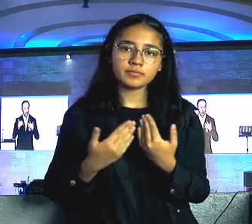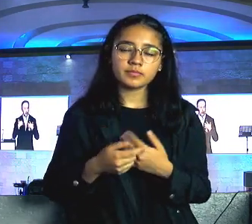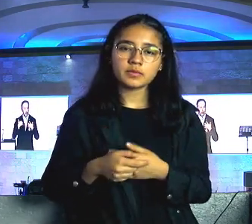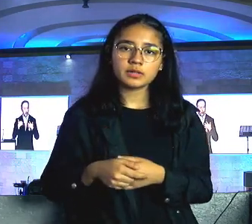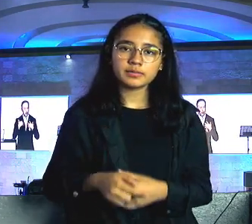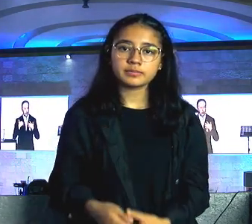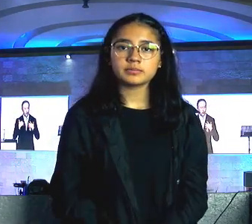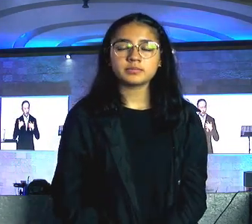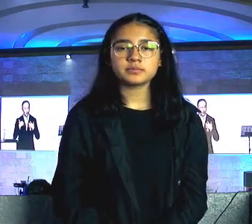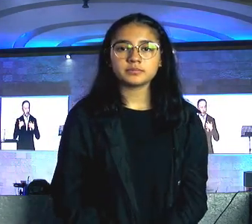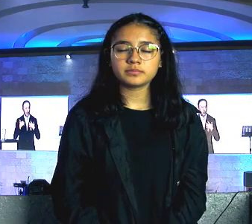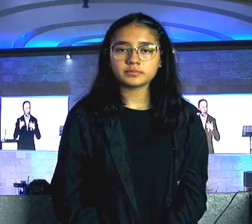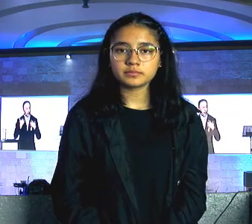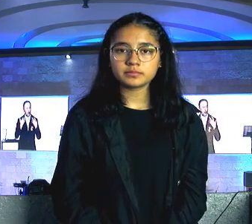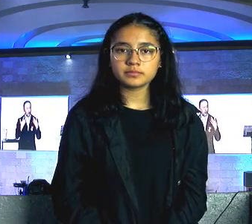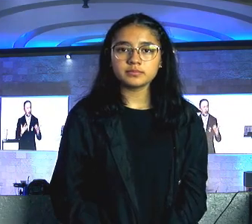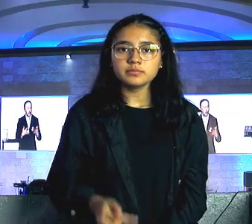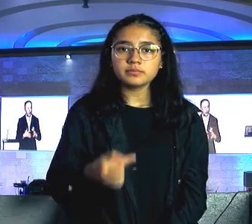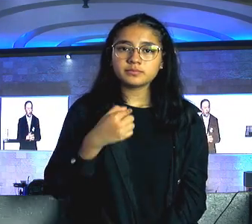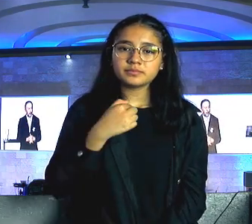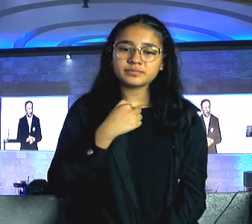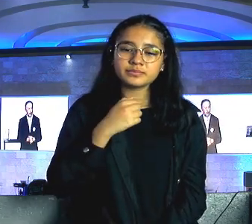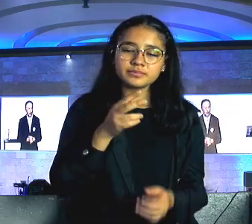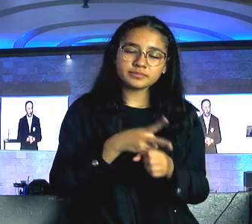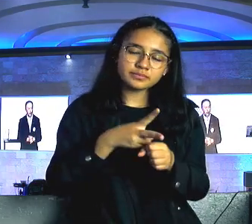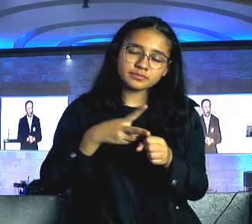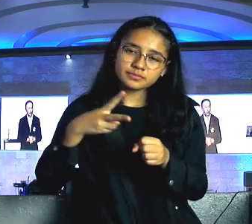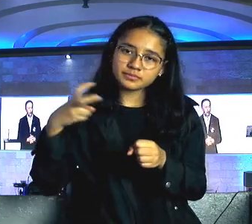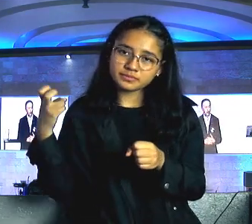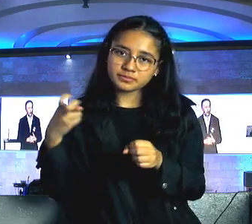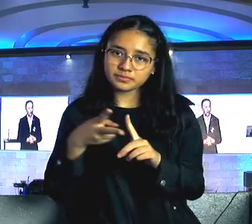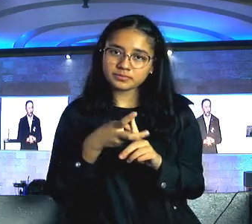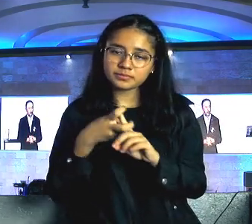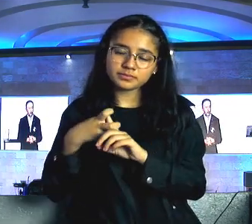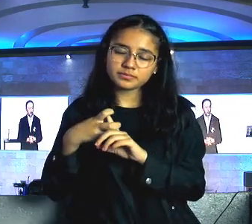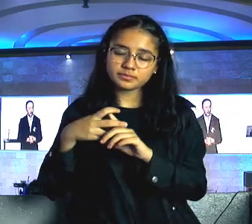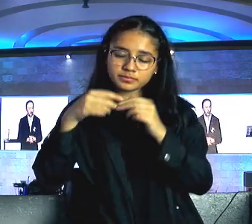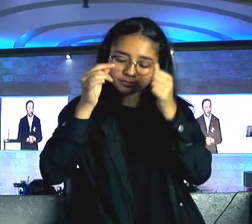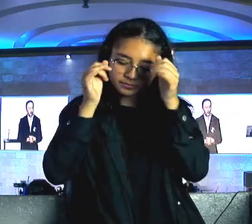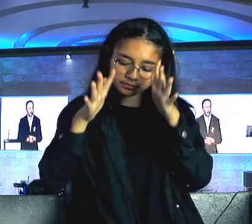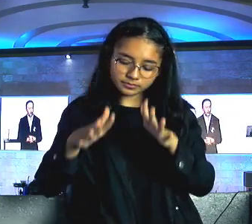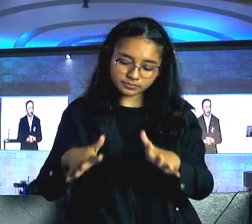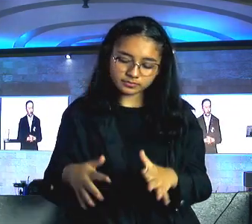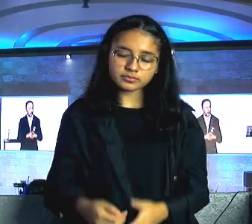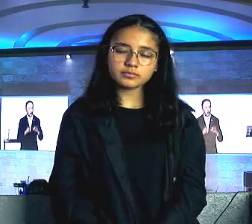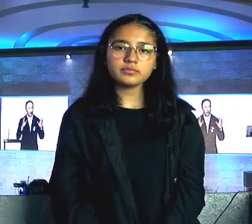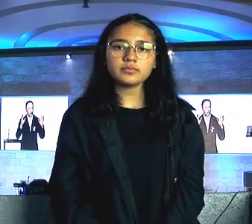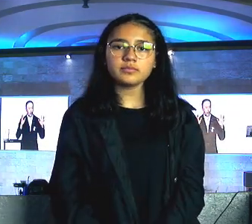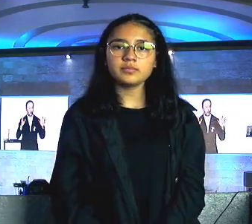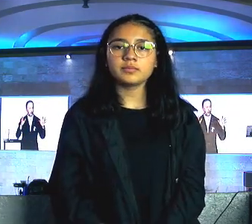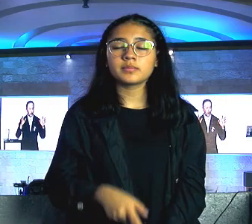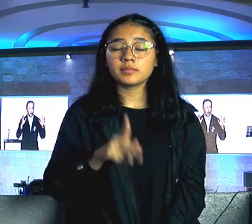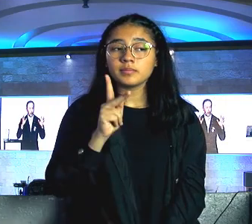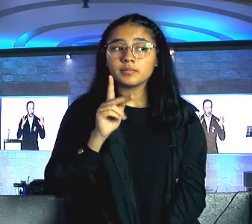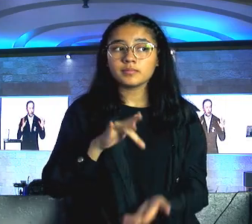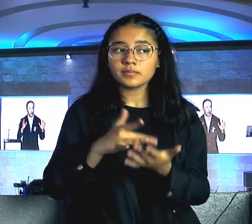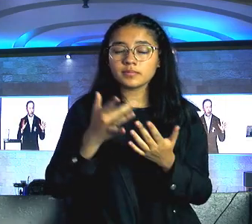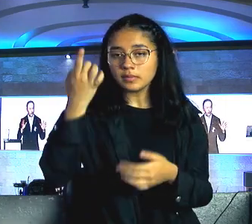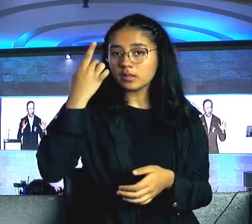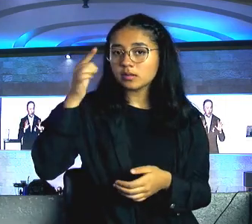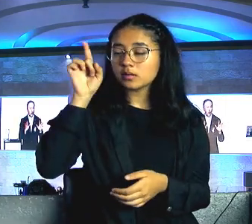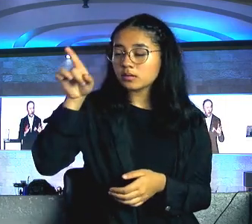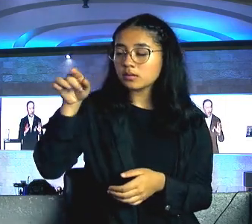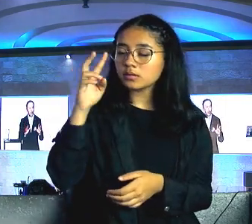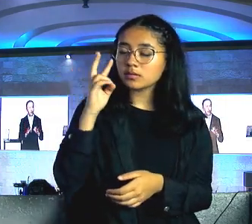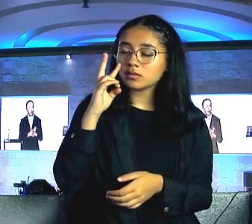y que me han robado la bendición. pero te doy gracias, Dios, porque tú me ves y